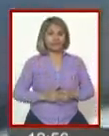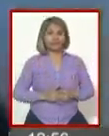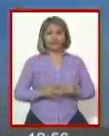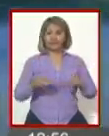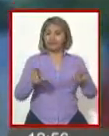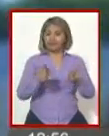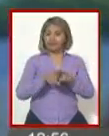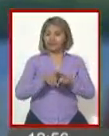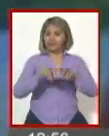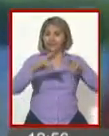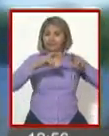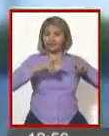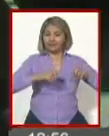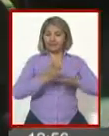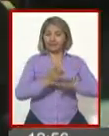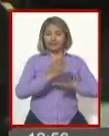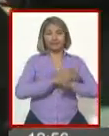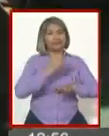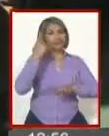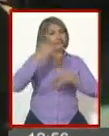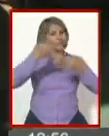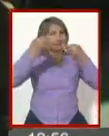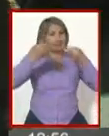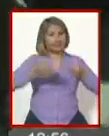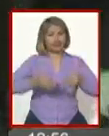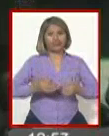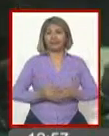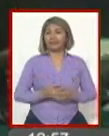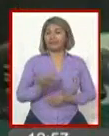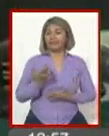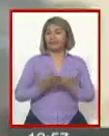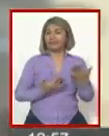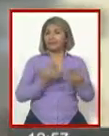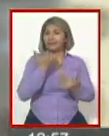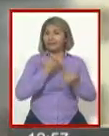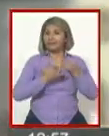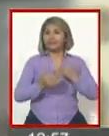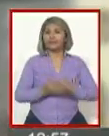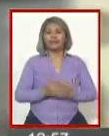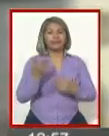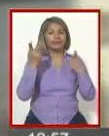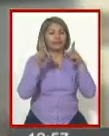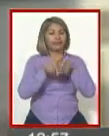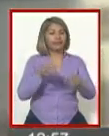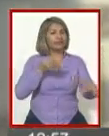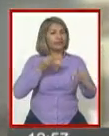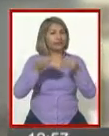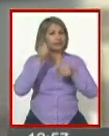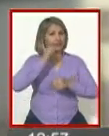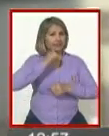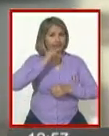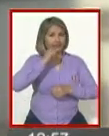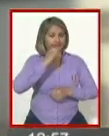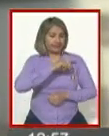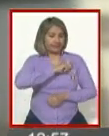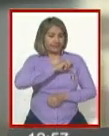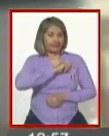se ha hecho igual las investigaciones preliminares para establecer estos hechos. De acuerdo a la declaración